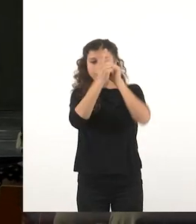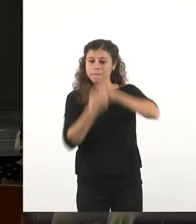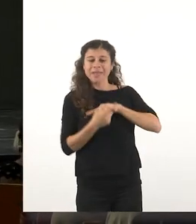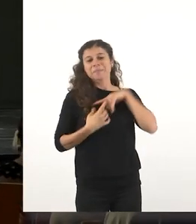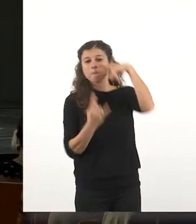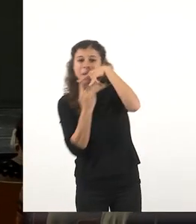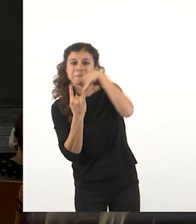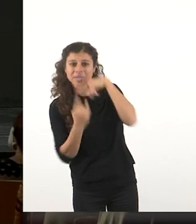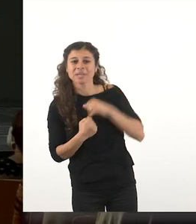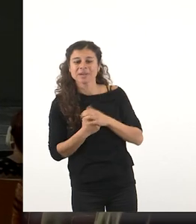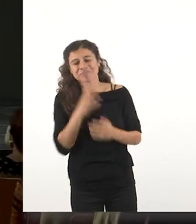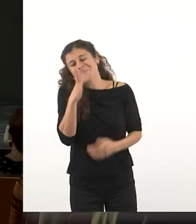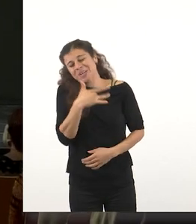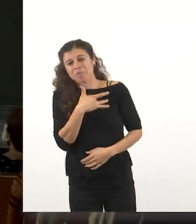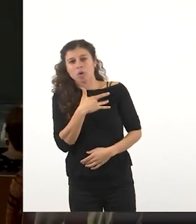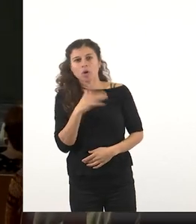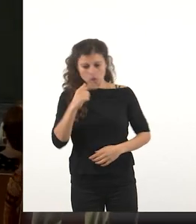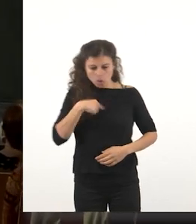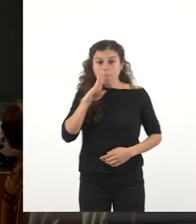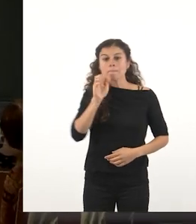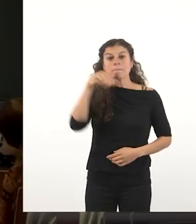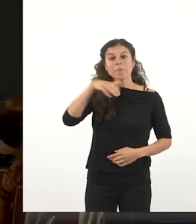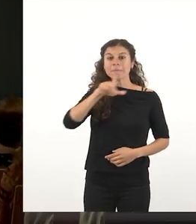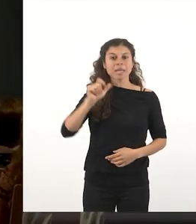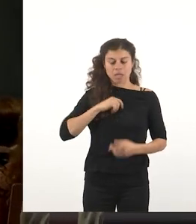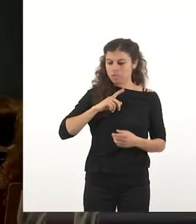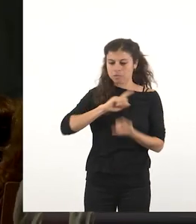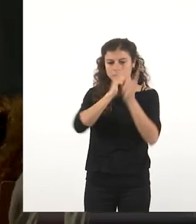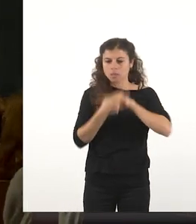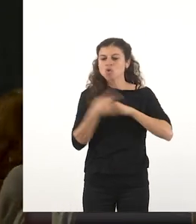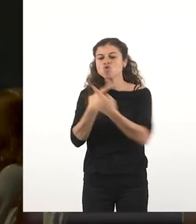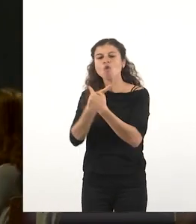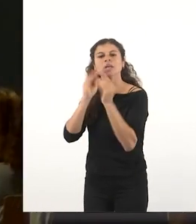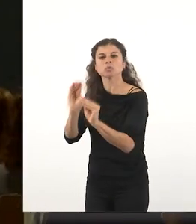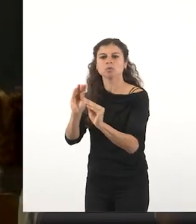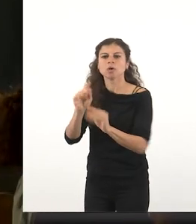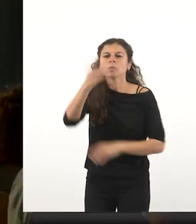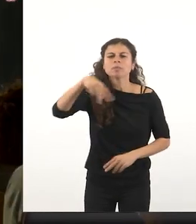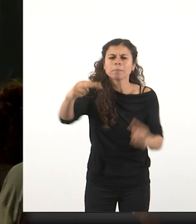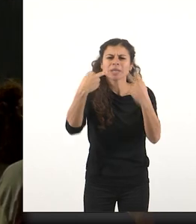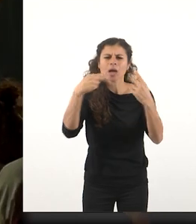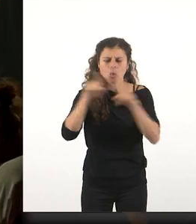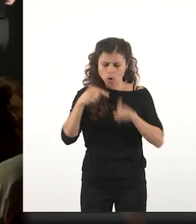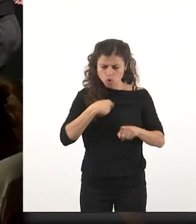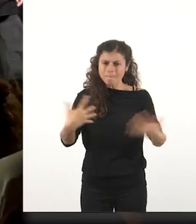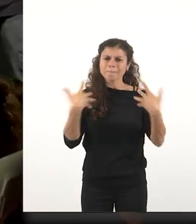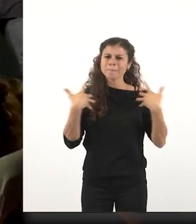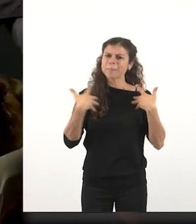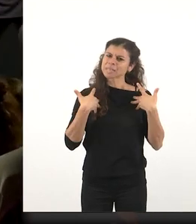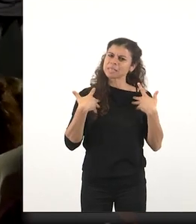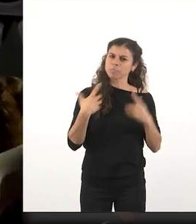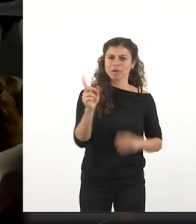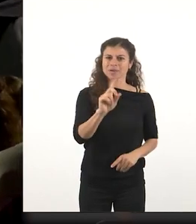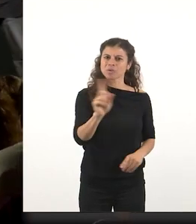en la novia de Antonio. Y no me miréis como víctima, lo pido por favor. No me miréis como víctima. Si me miráis como